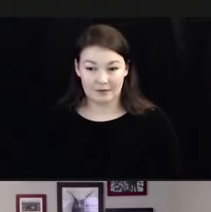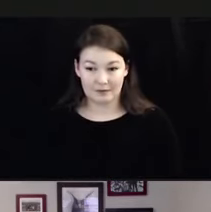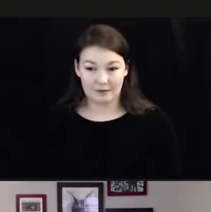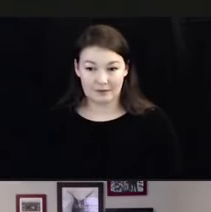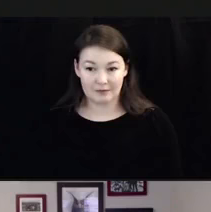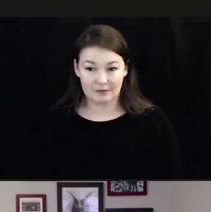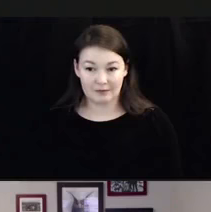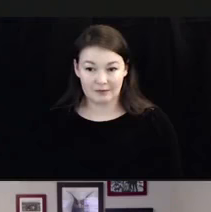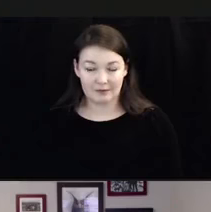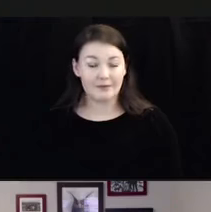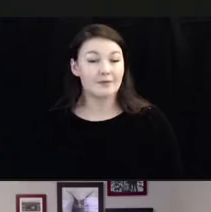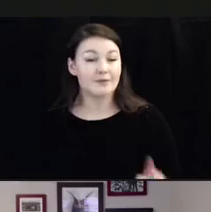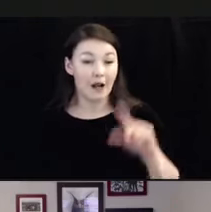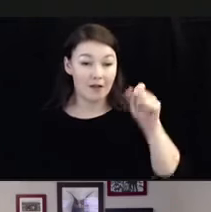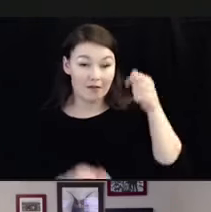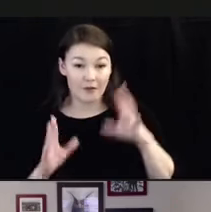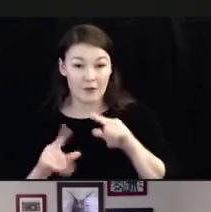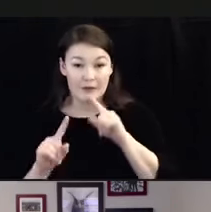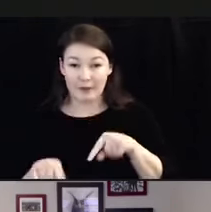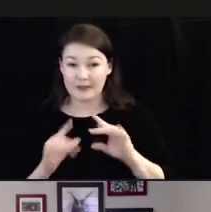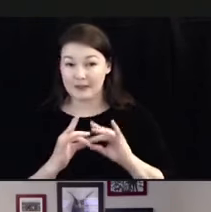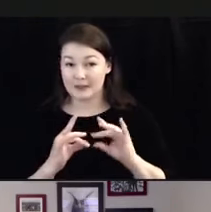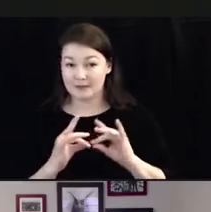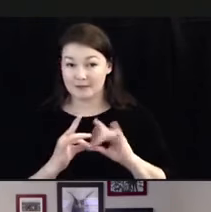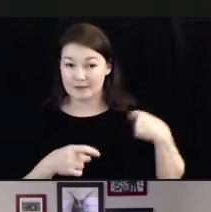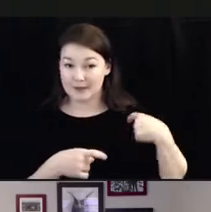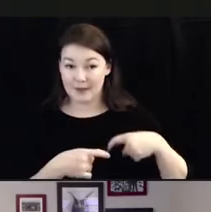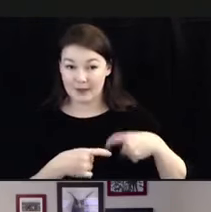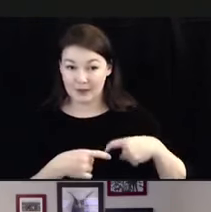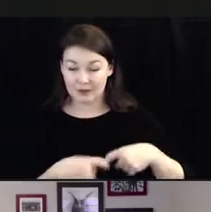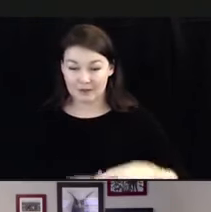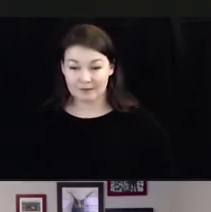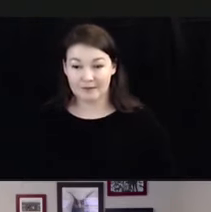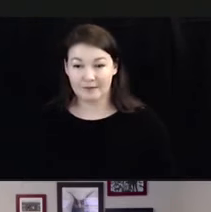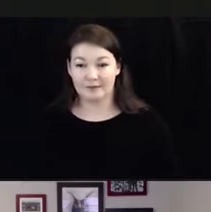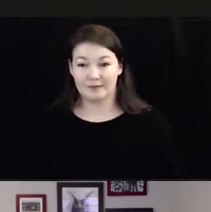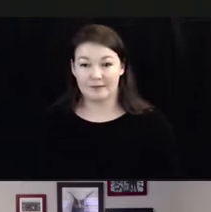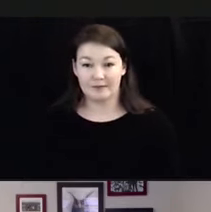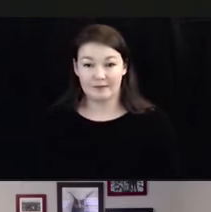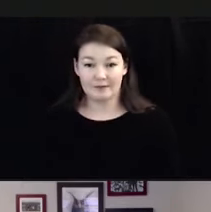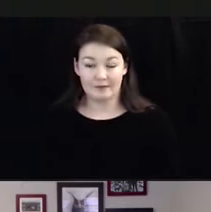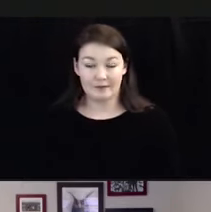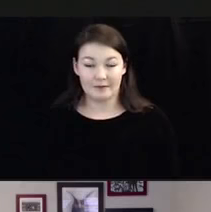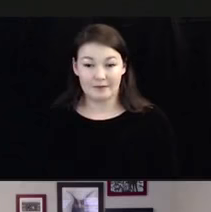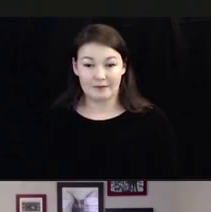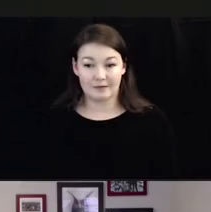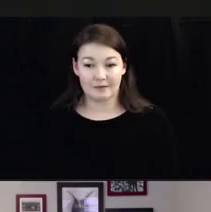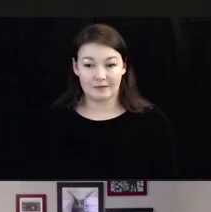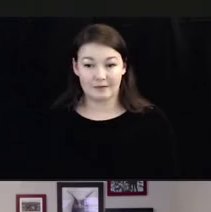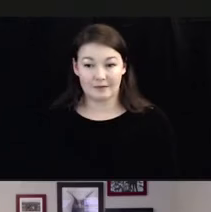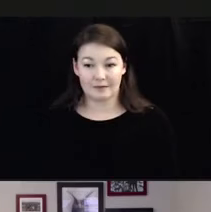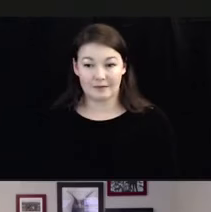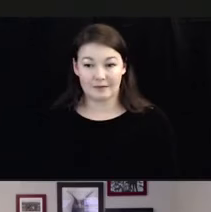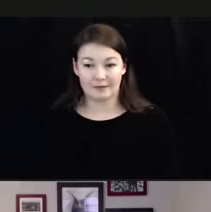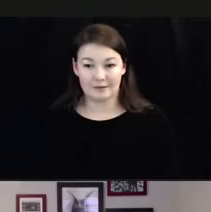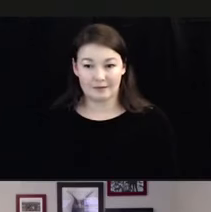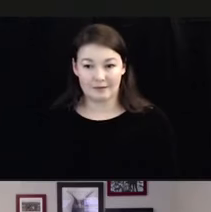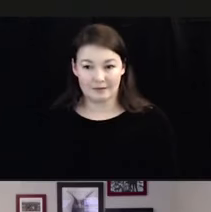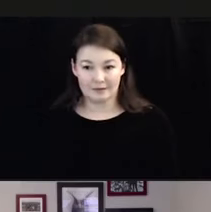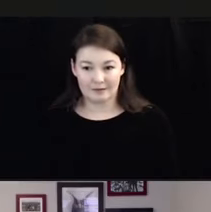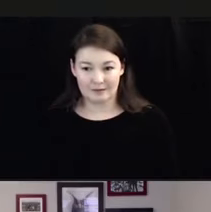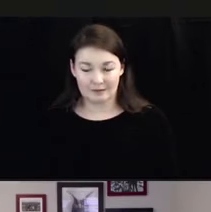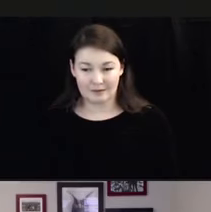las herramientas para luchar contra el COVID-19. Aun cuando tengan la vacuna, el CDC todavía recomendaría que